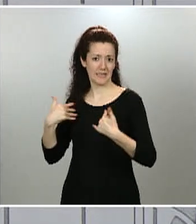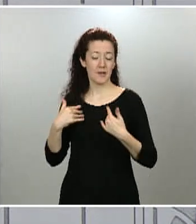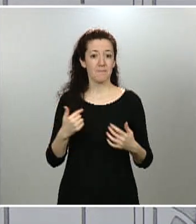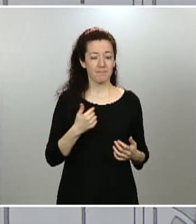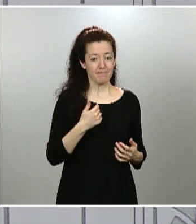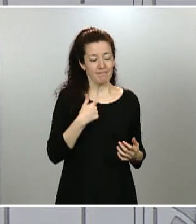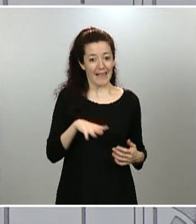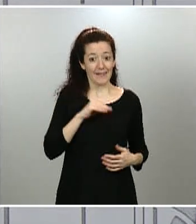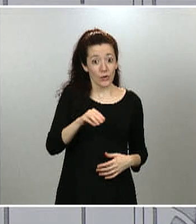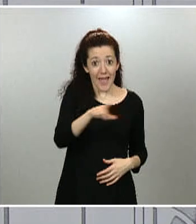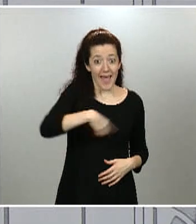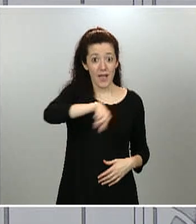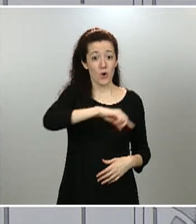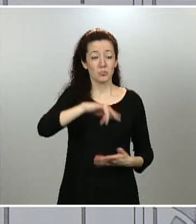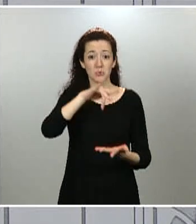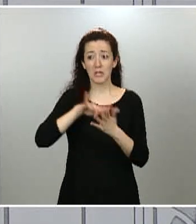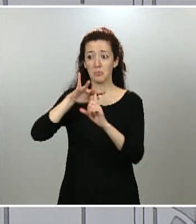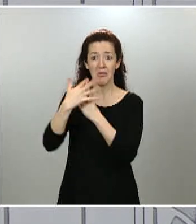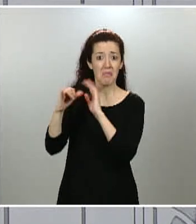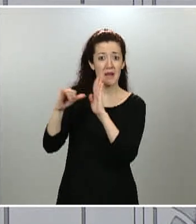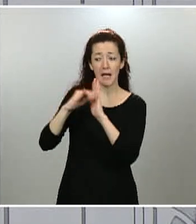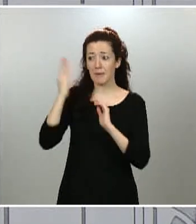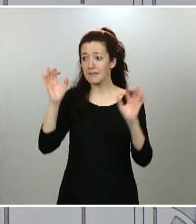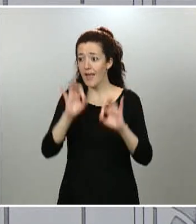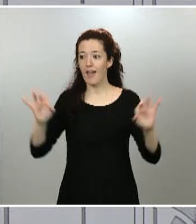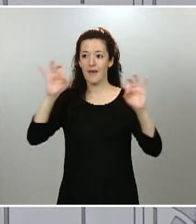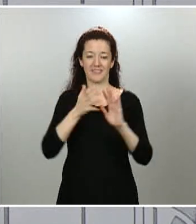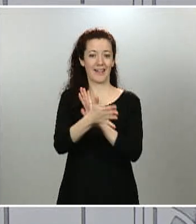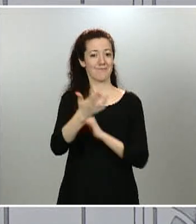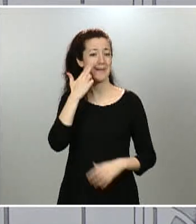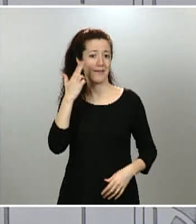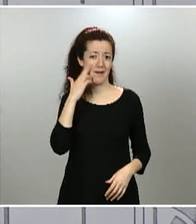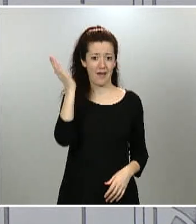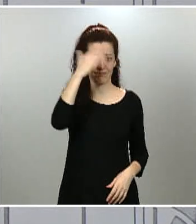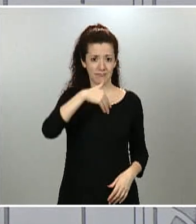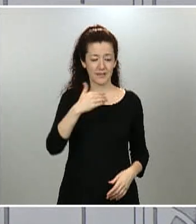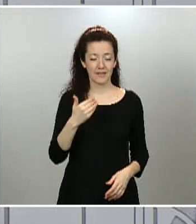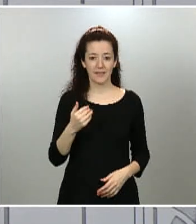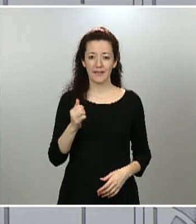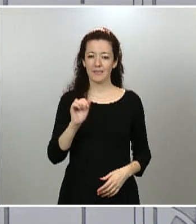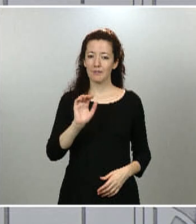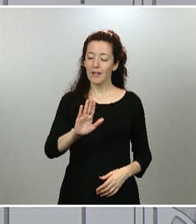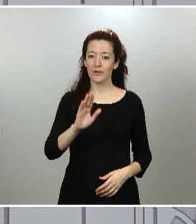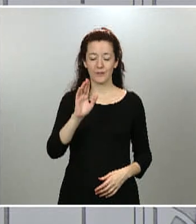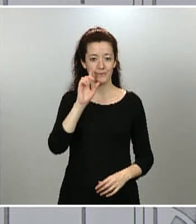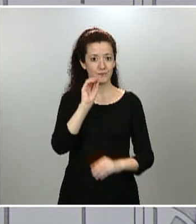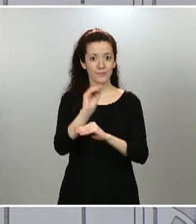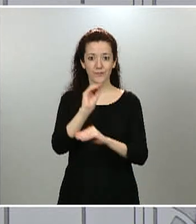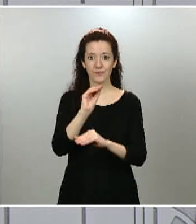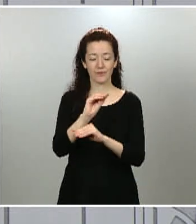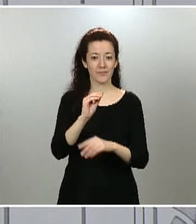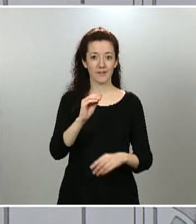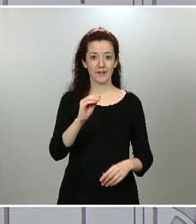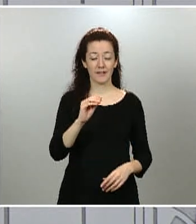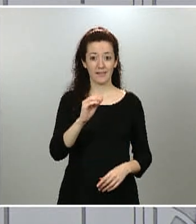miedo. Pero yo creo que tenemos que ser todos suficientemente conscientes de que tirar por tierra todo